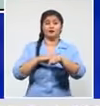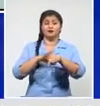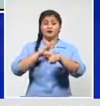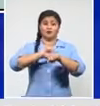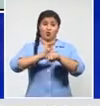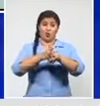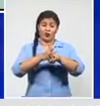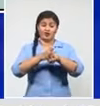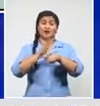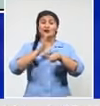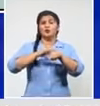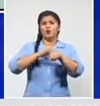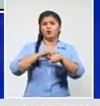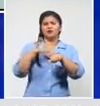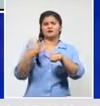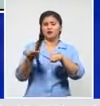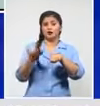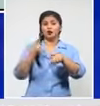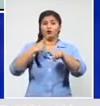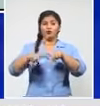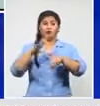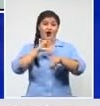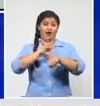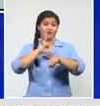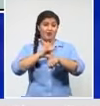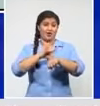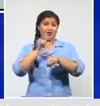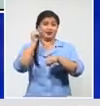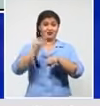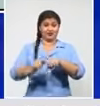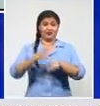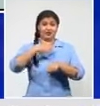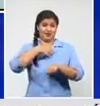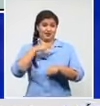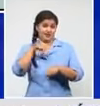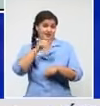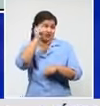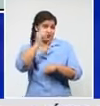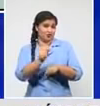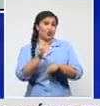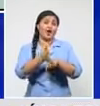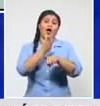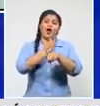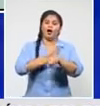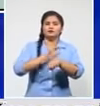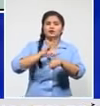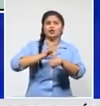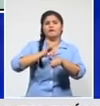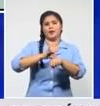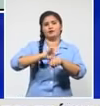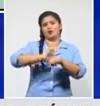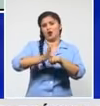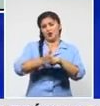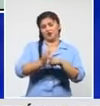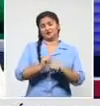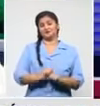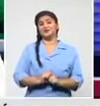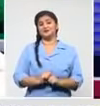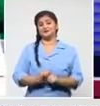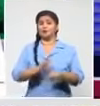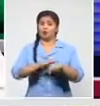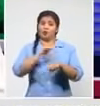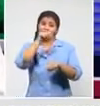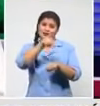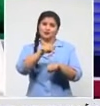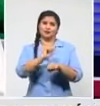indicador, aunque sea bajo, pero siempre se produzca un número determinado. Yo por último, Gisela, no sé